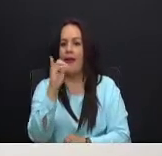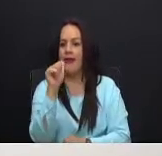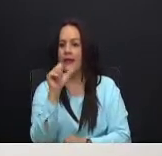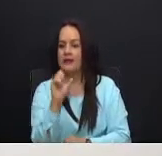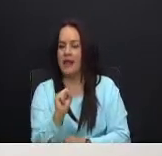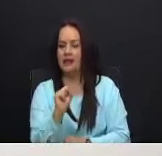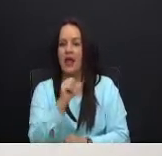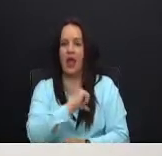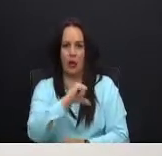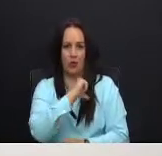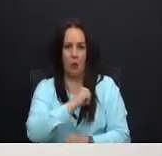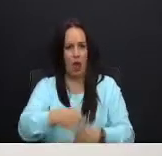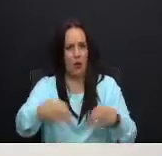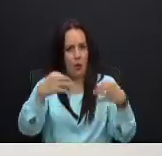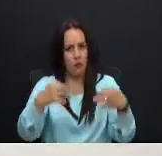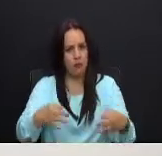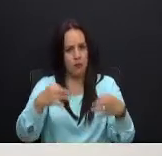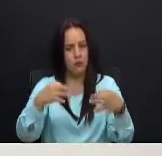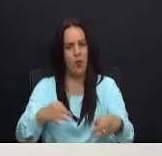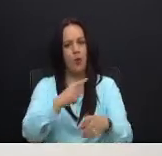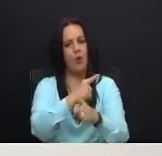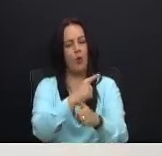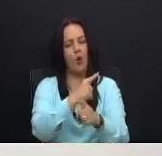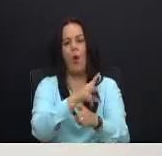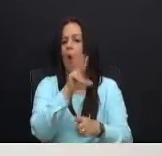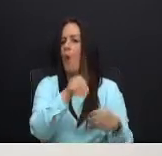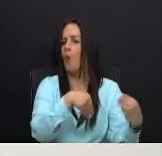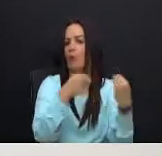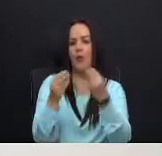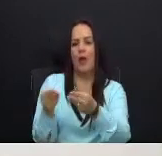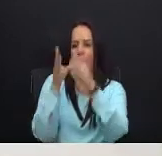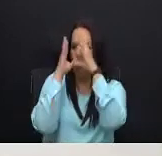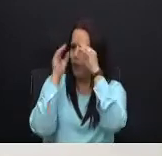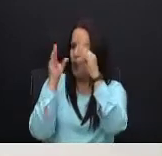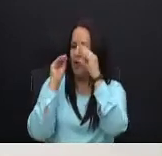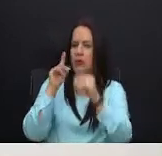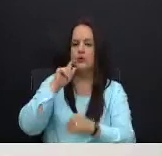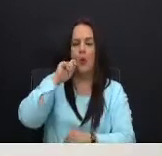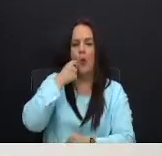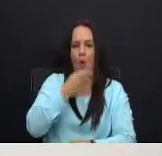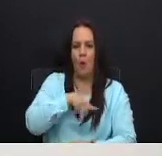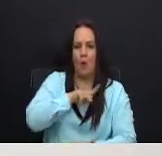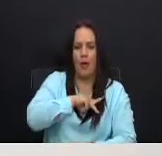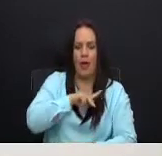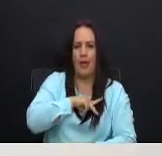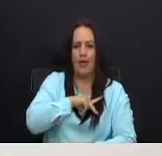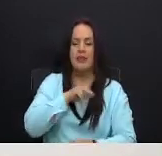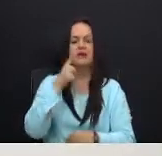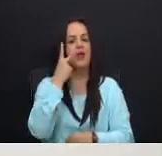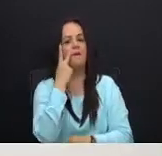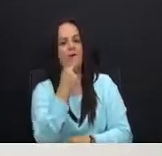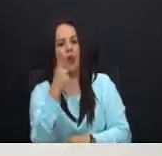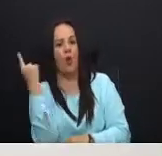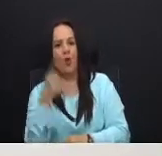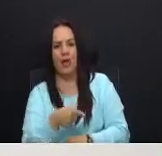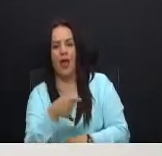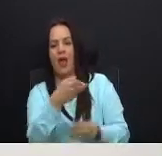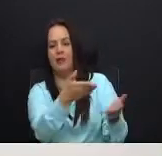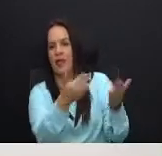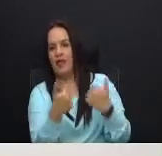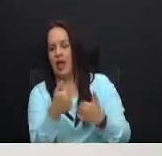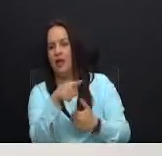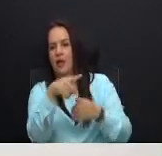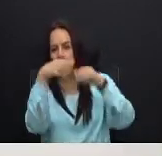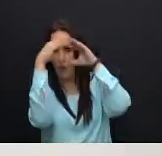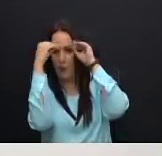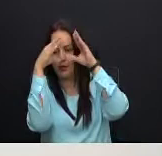cabalmente, correctamente, no entregando la información confidencial, se vieran obligadas a entregar la información confidencial. Le ruego, señor